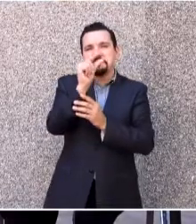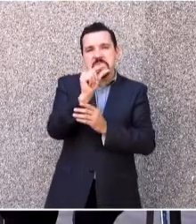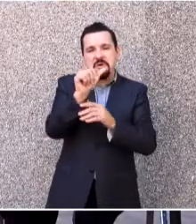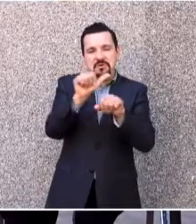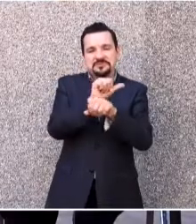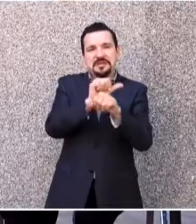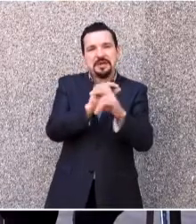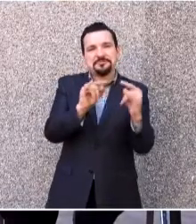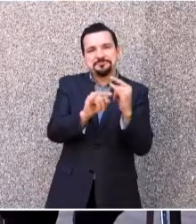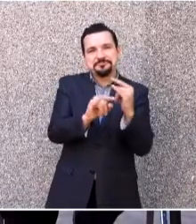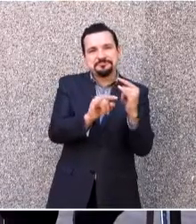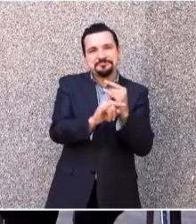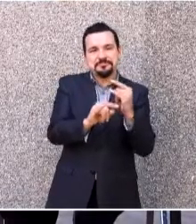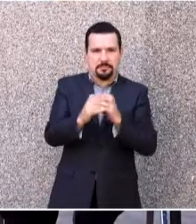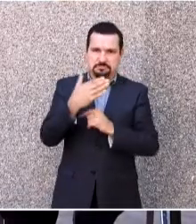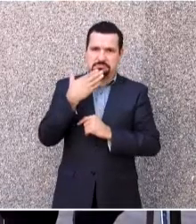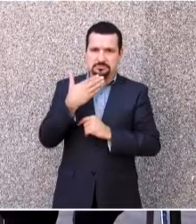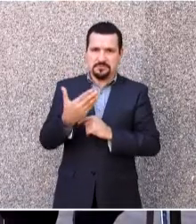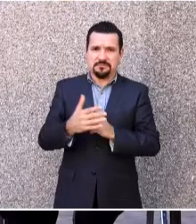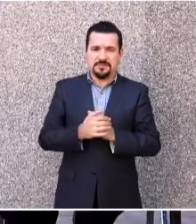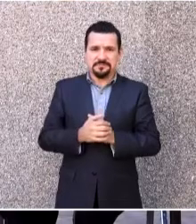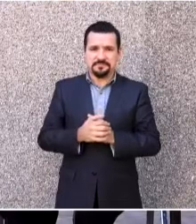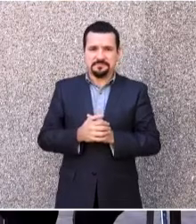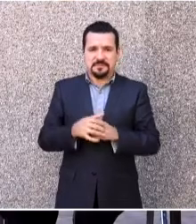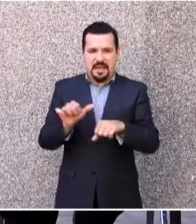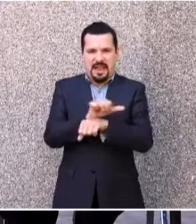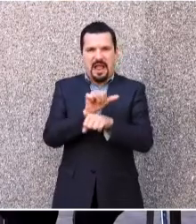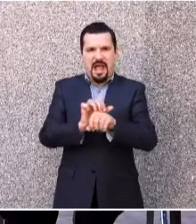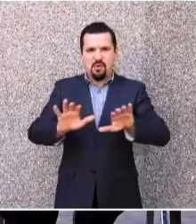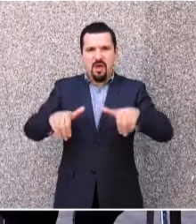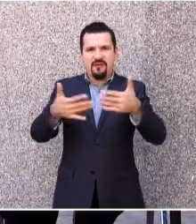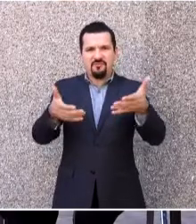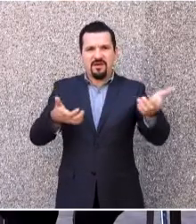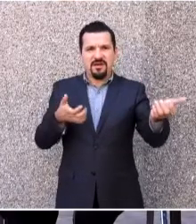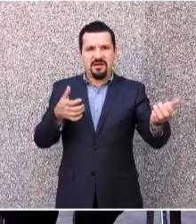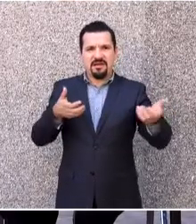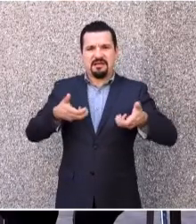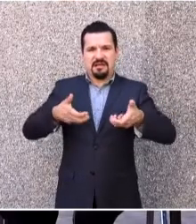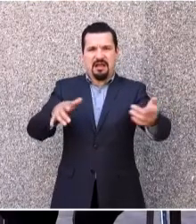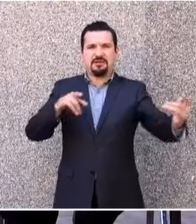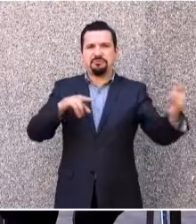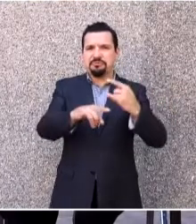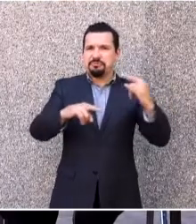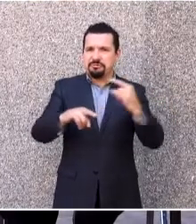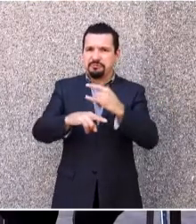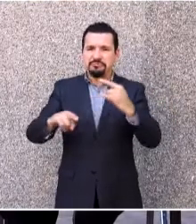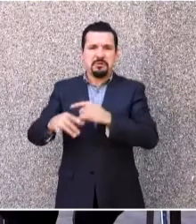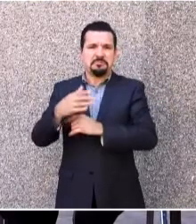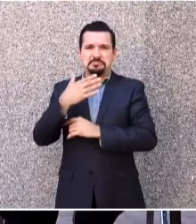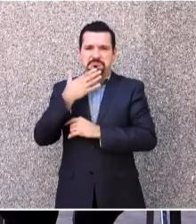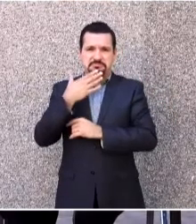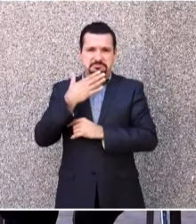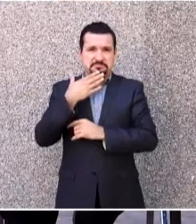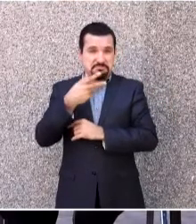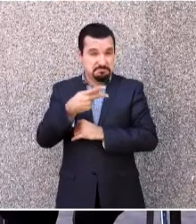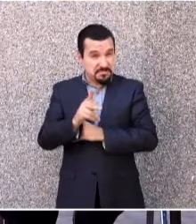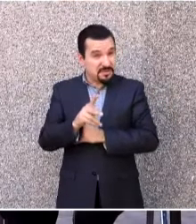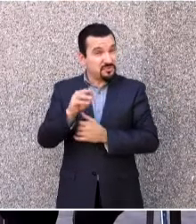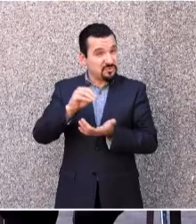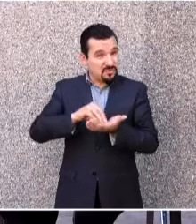Quiere decir que tenemos una afluencia vehicular muy normal y que todavía hay